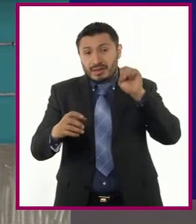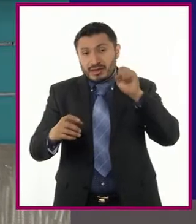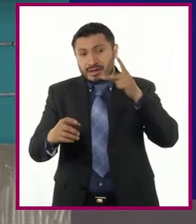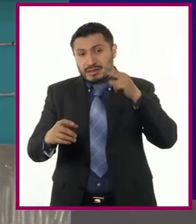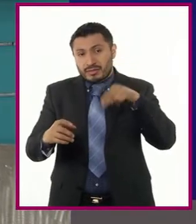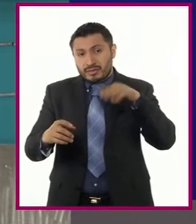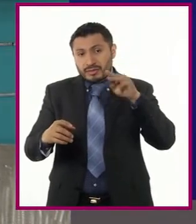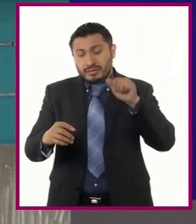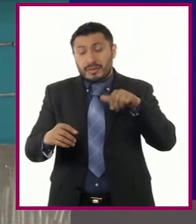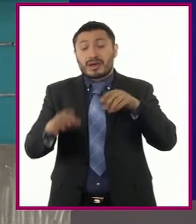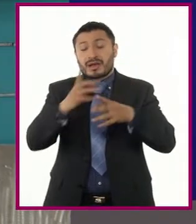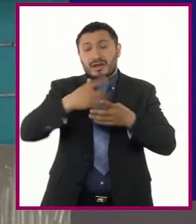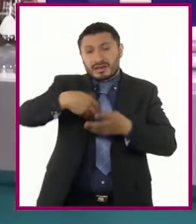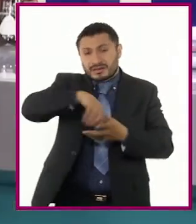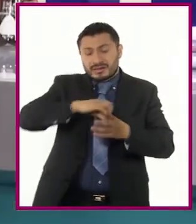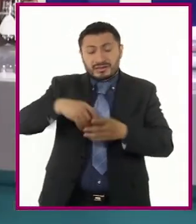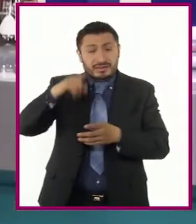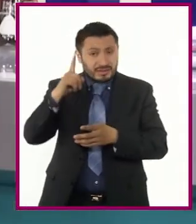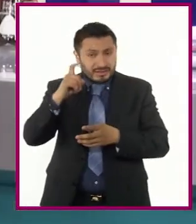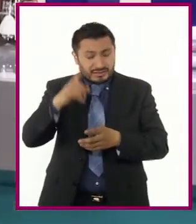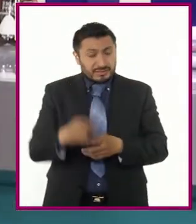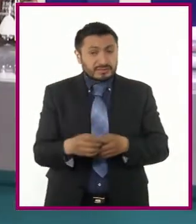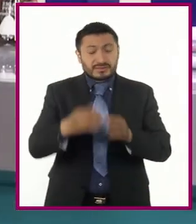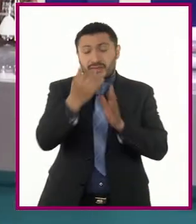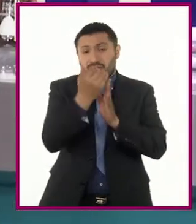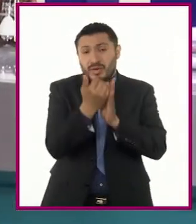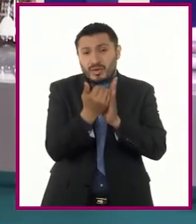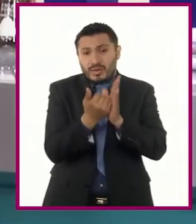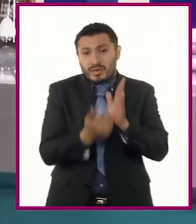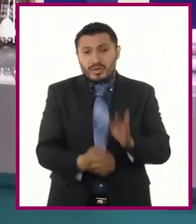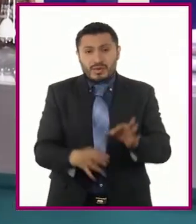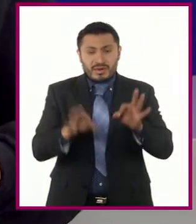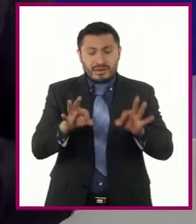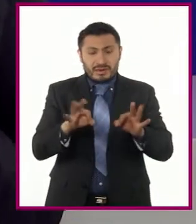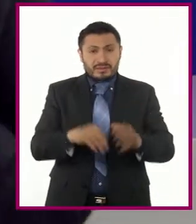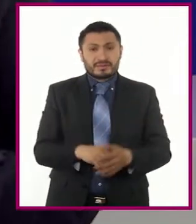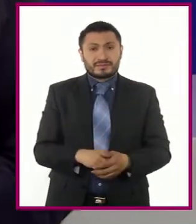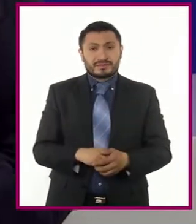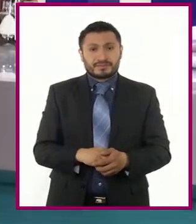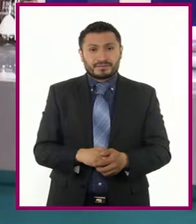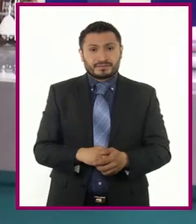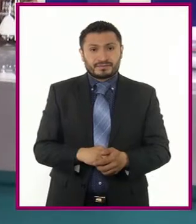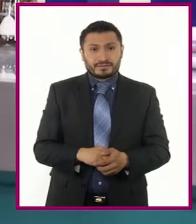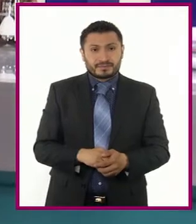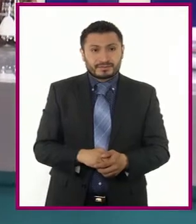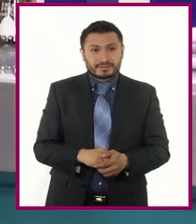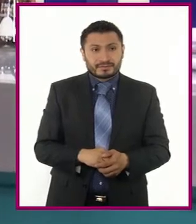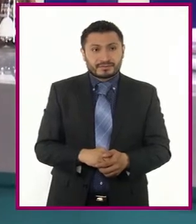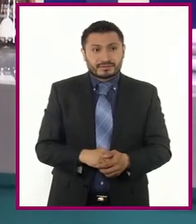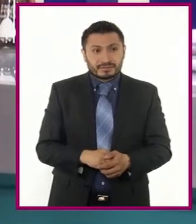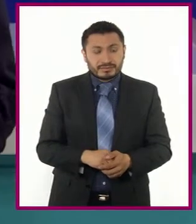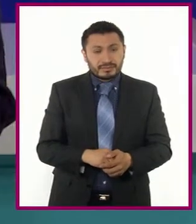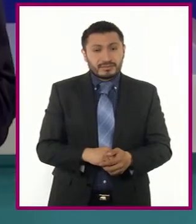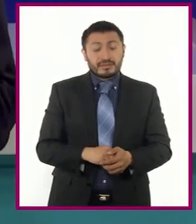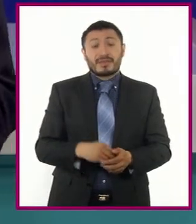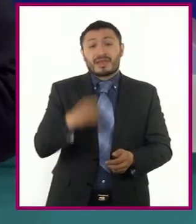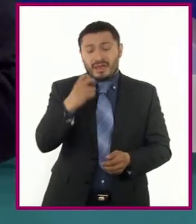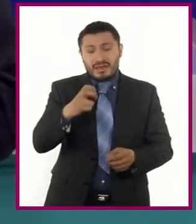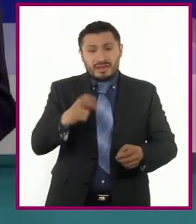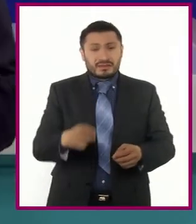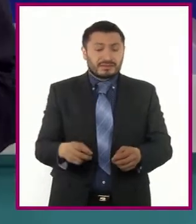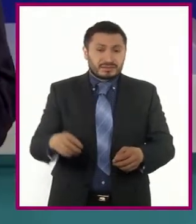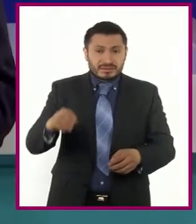mezclarse en una disolución con el agua, disminuyendo así la tensión superficial del medio acuoso. Al ser sustancias que tienen